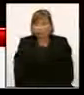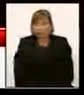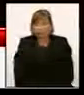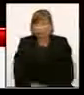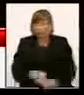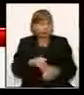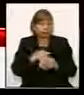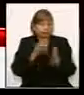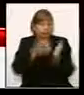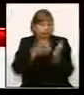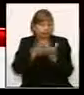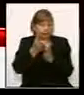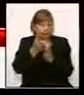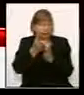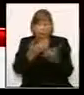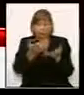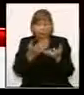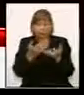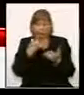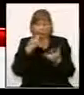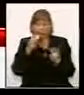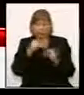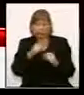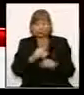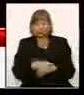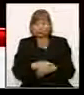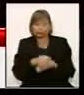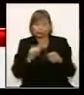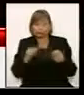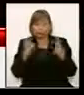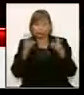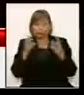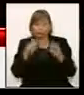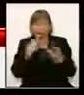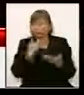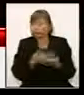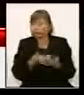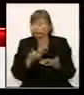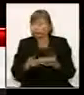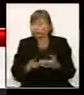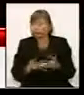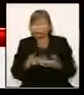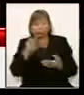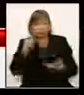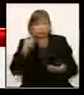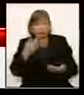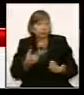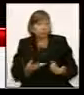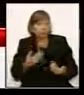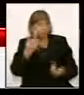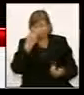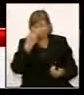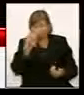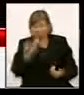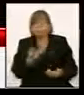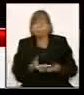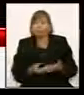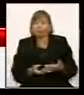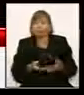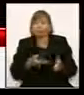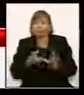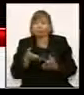esa línea es que nosotros queríamos decirle, claro, sí, este tema es un tema que lo debemos ver en el marco de